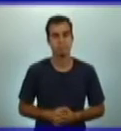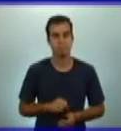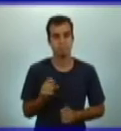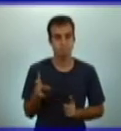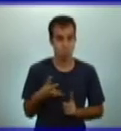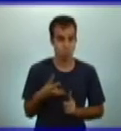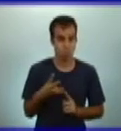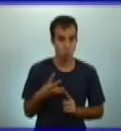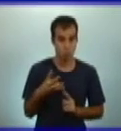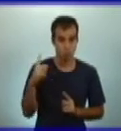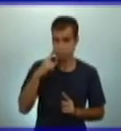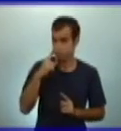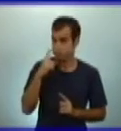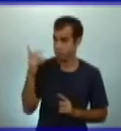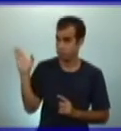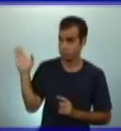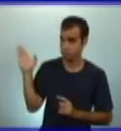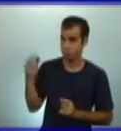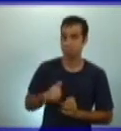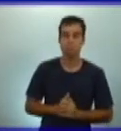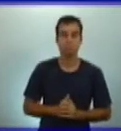continuación. Sustrae